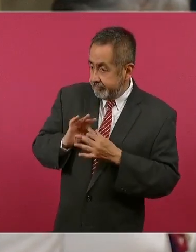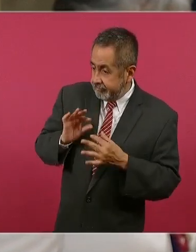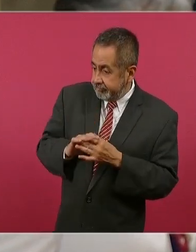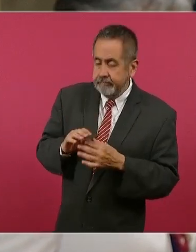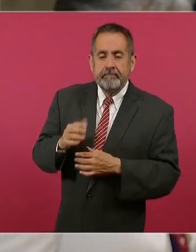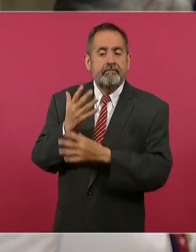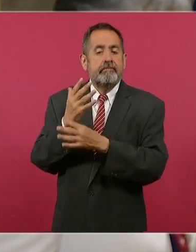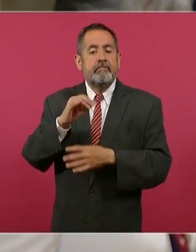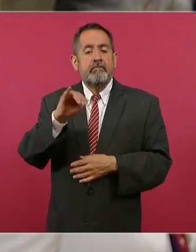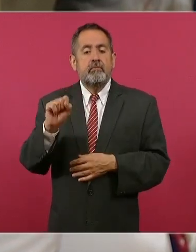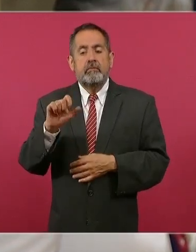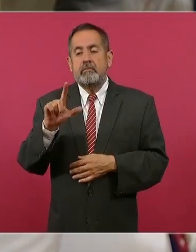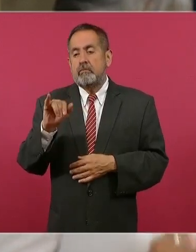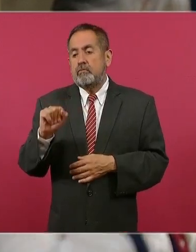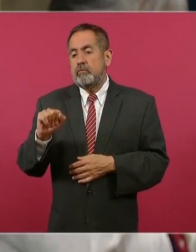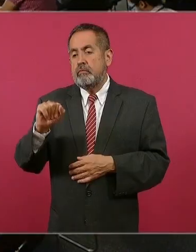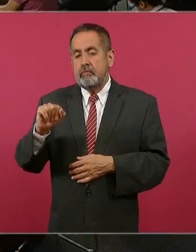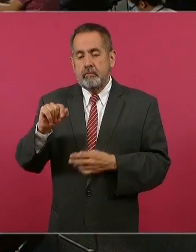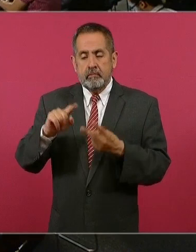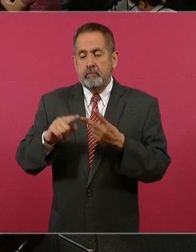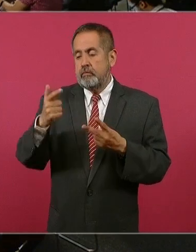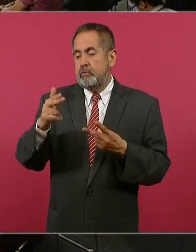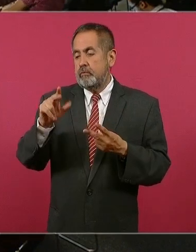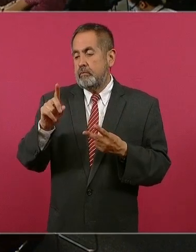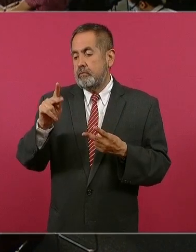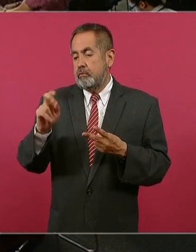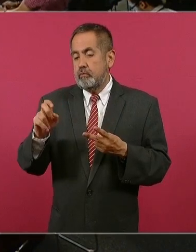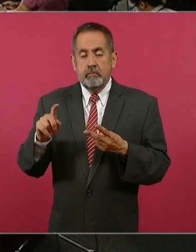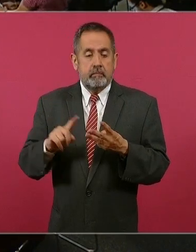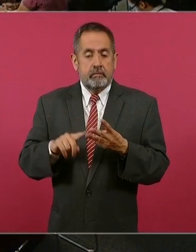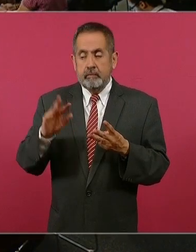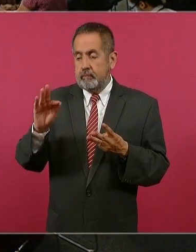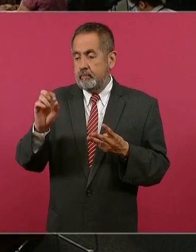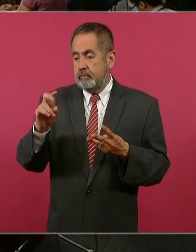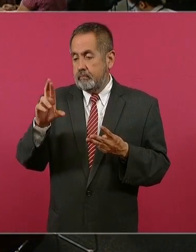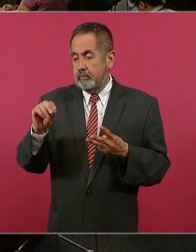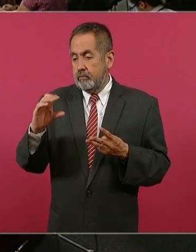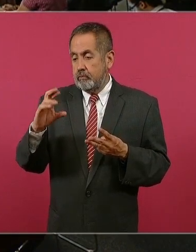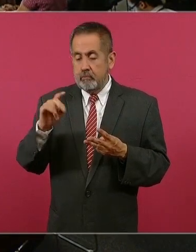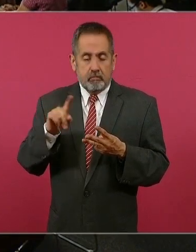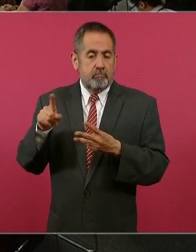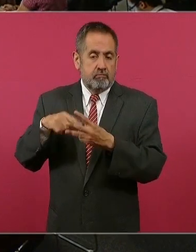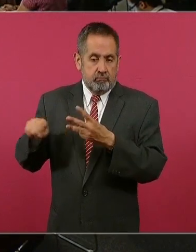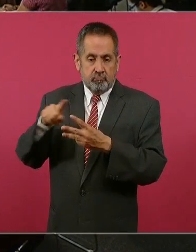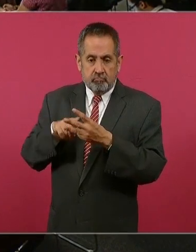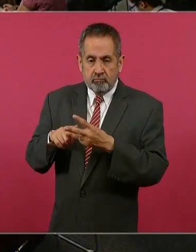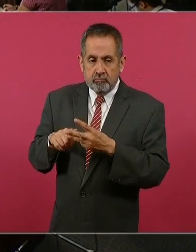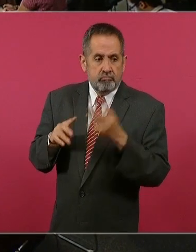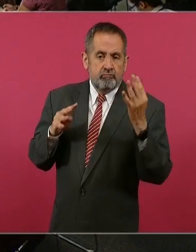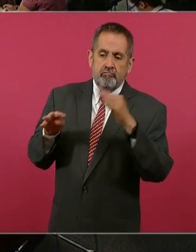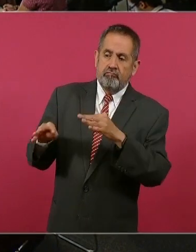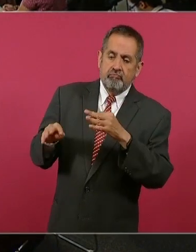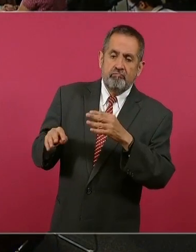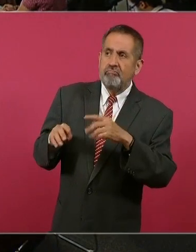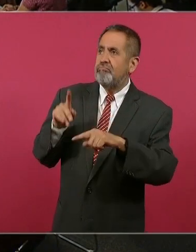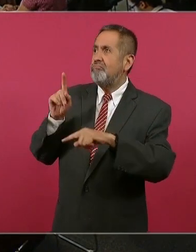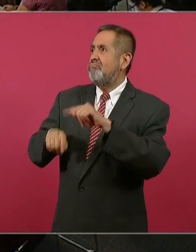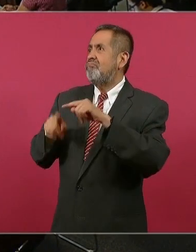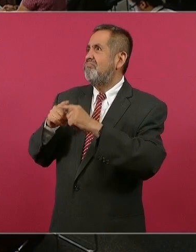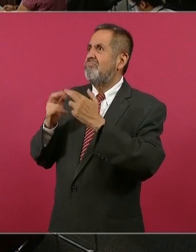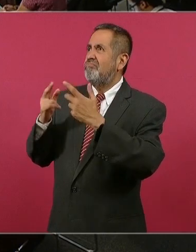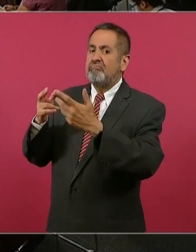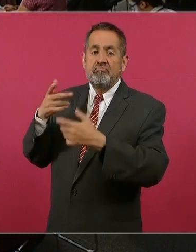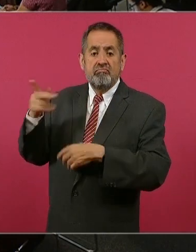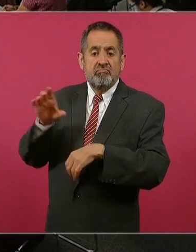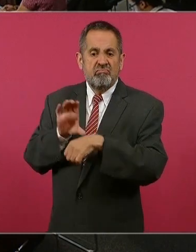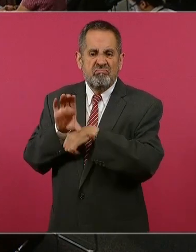José Luis Domínguez Manríquez, Guadalupe Cruz y Federico Cruz, mismos que ante los ojos eran demolidas con